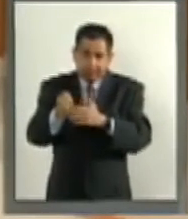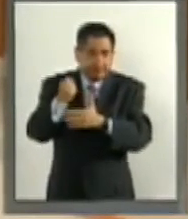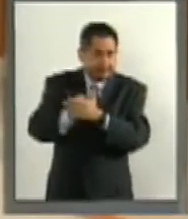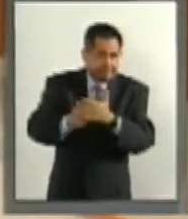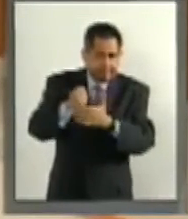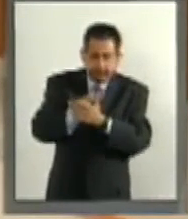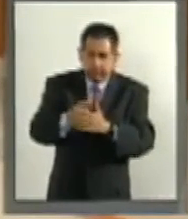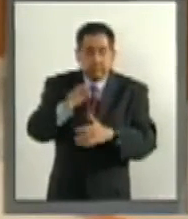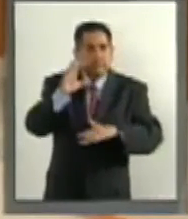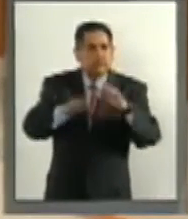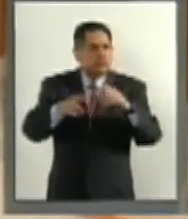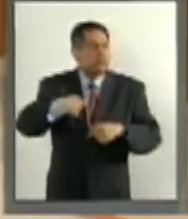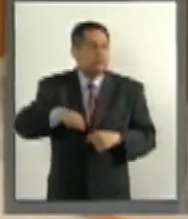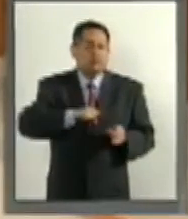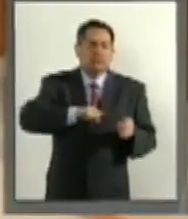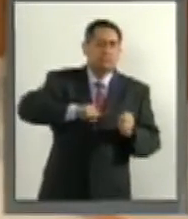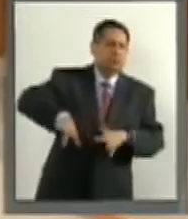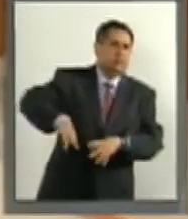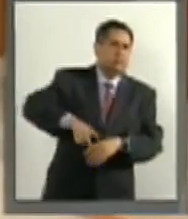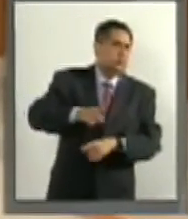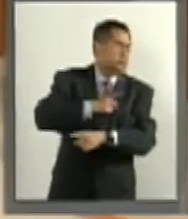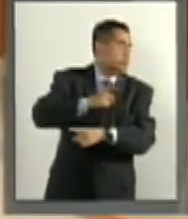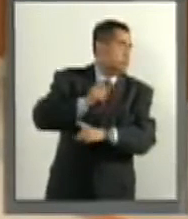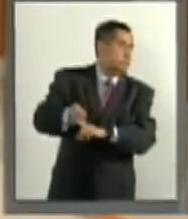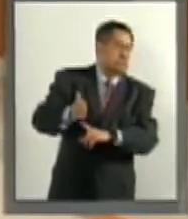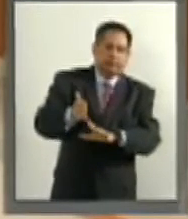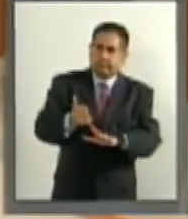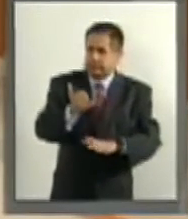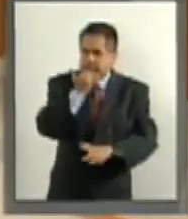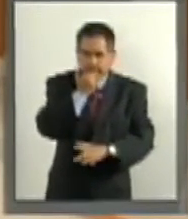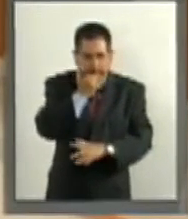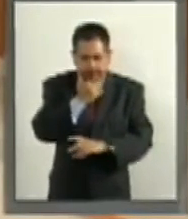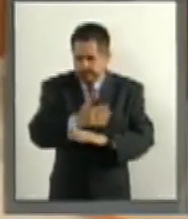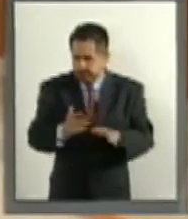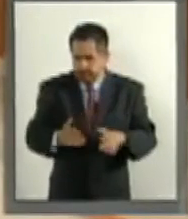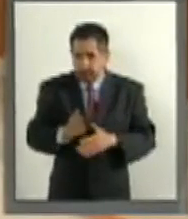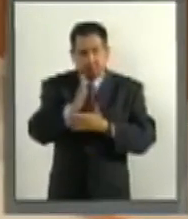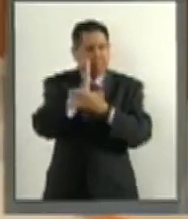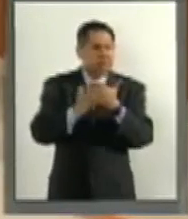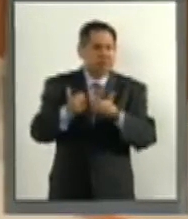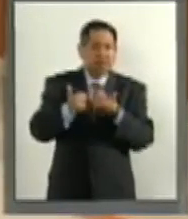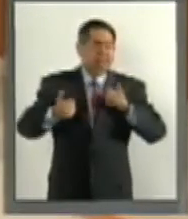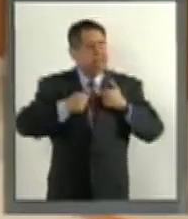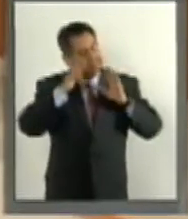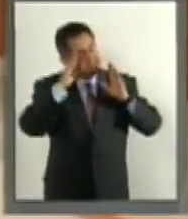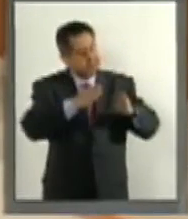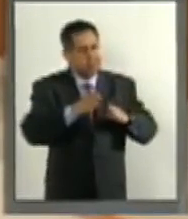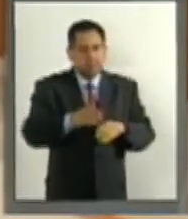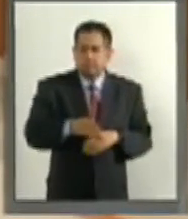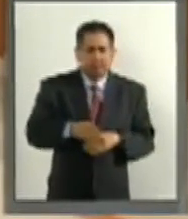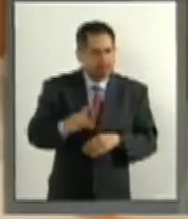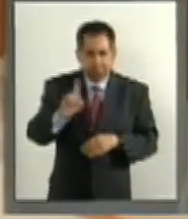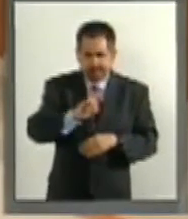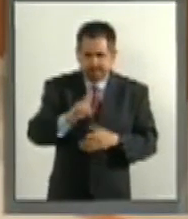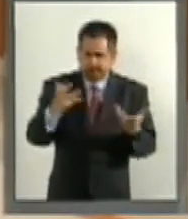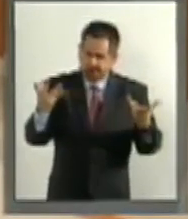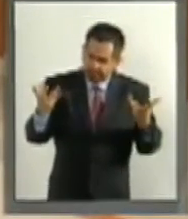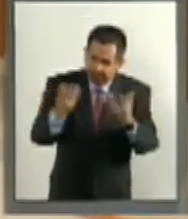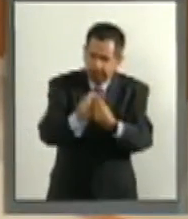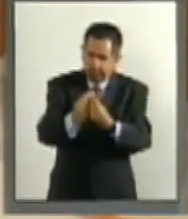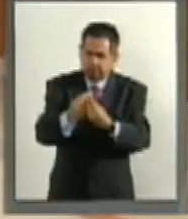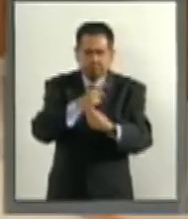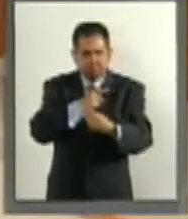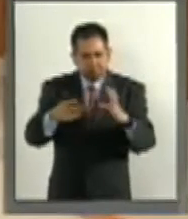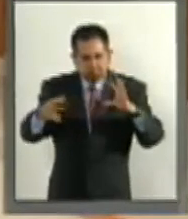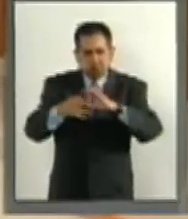hemos dejado solas, tal vez por esa división sexual del trabajo, pero es hora de sumarnos